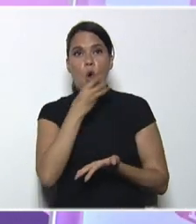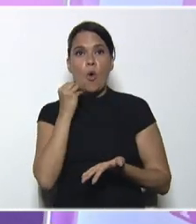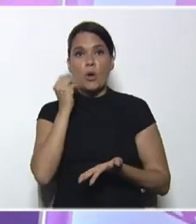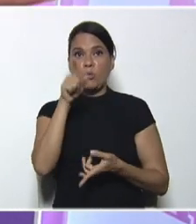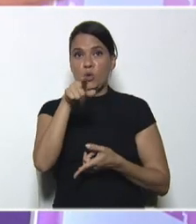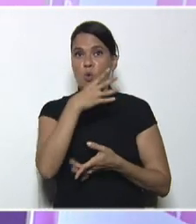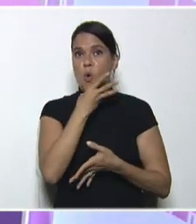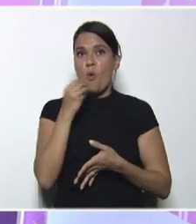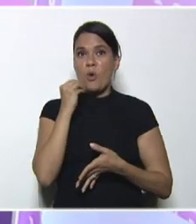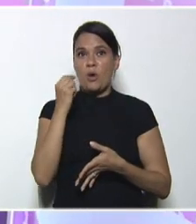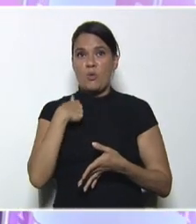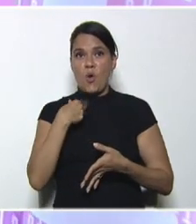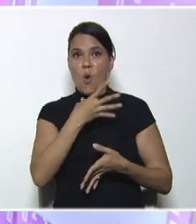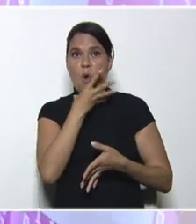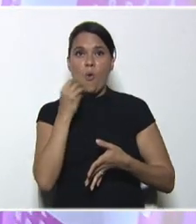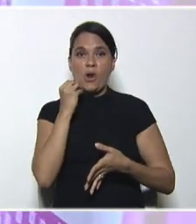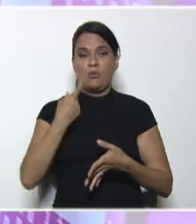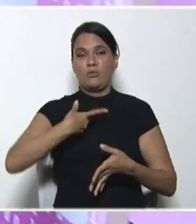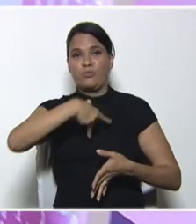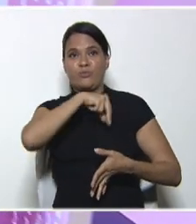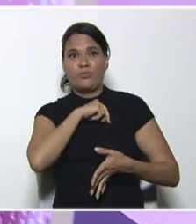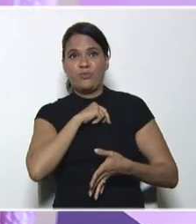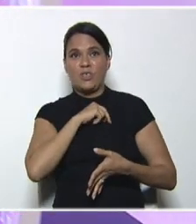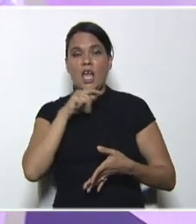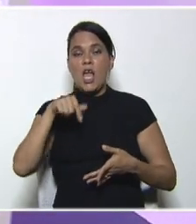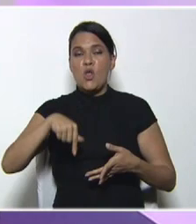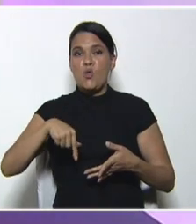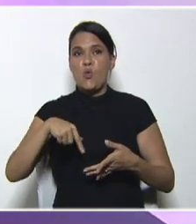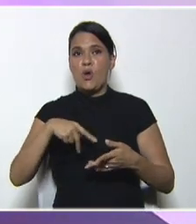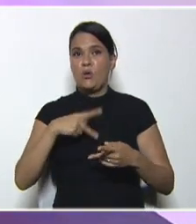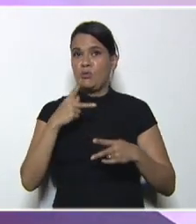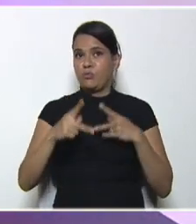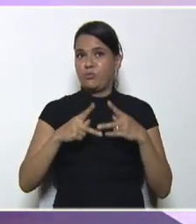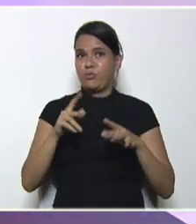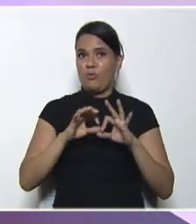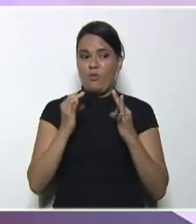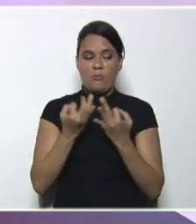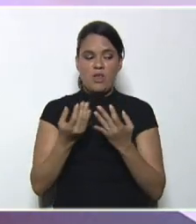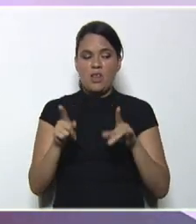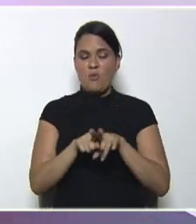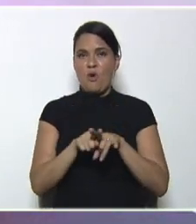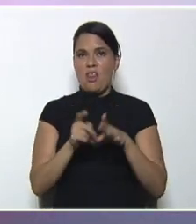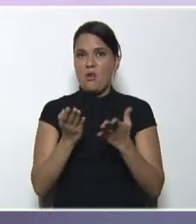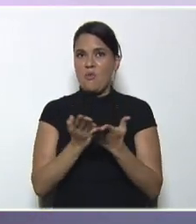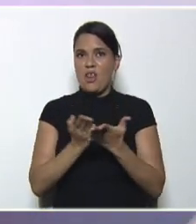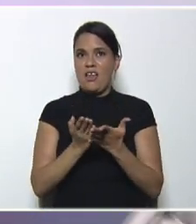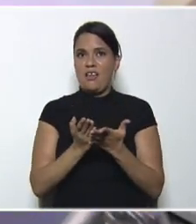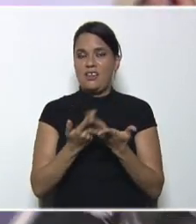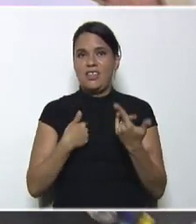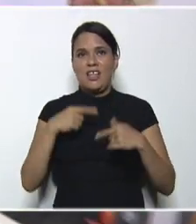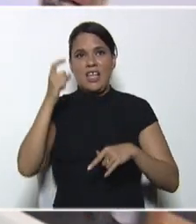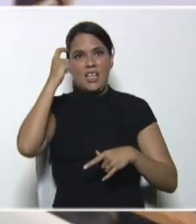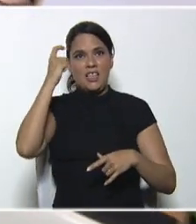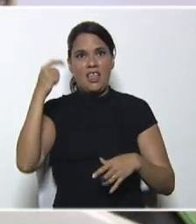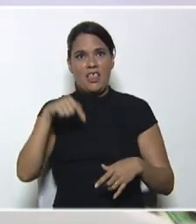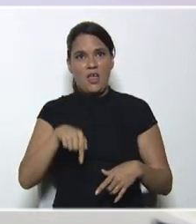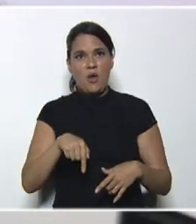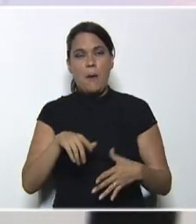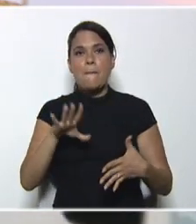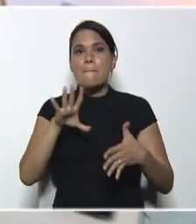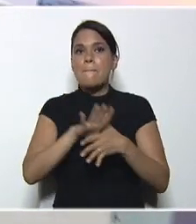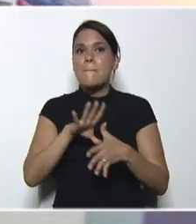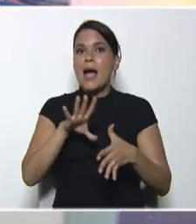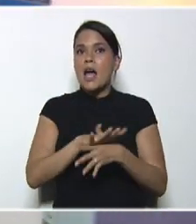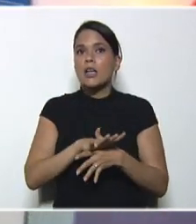yo, jóvenes como nosotros en nuestro programa Cada Familia, una Escuela. El día de hoy,